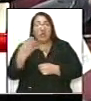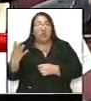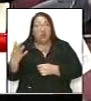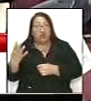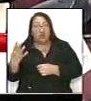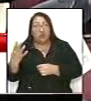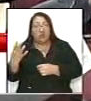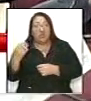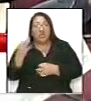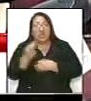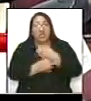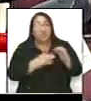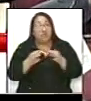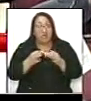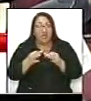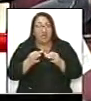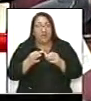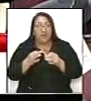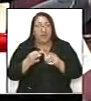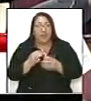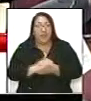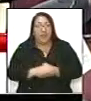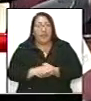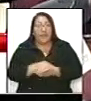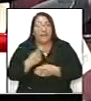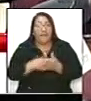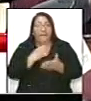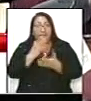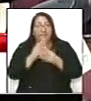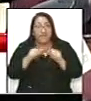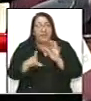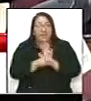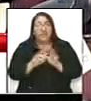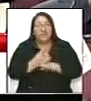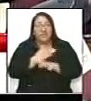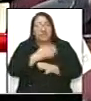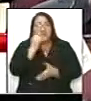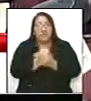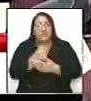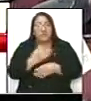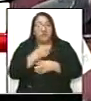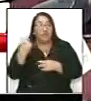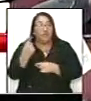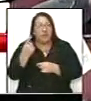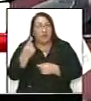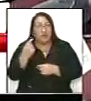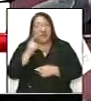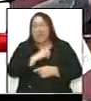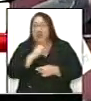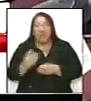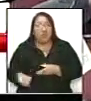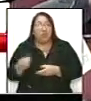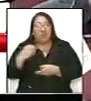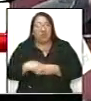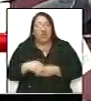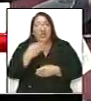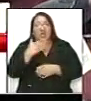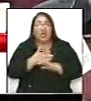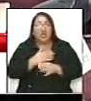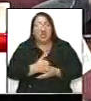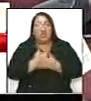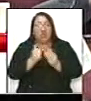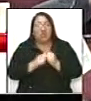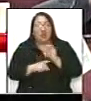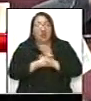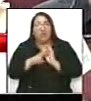44 señala claramente que el hecho de que esta ley se haya aprobado de manera genérica, incluyendo a quienes fueron beneficiados